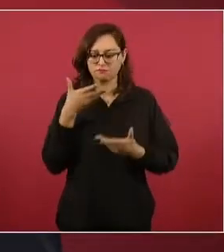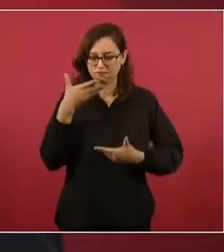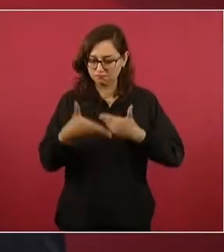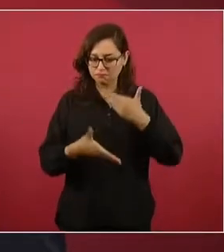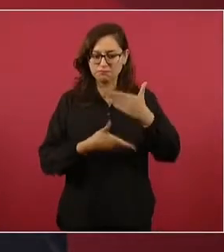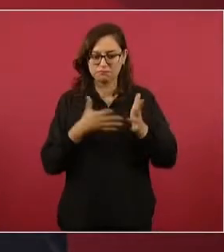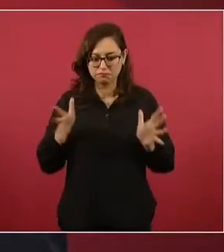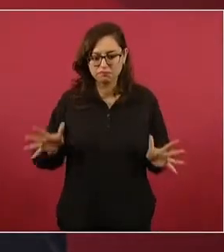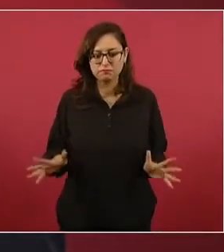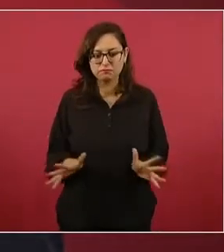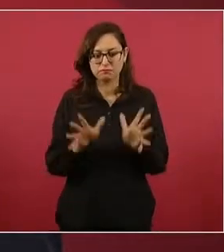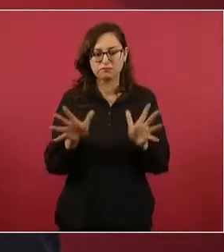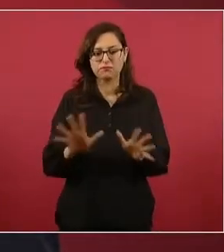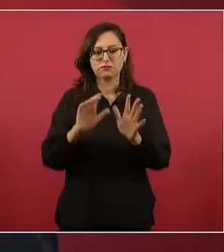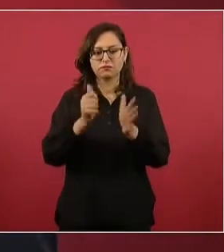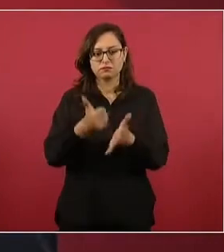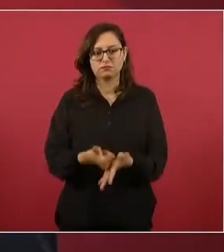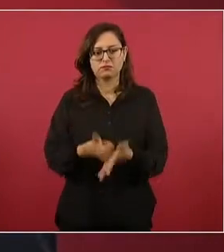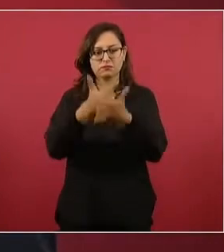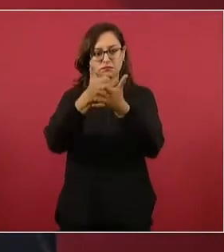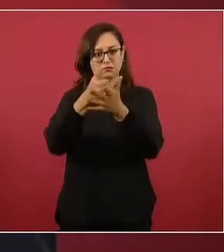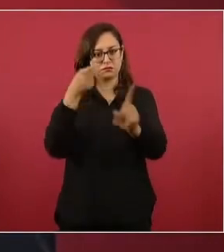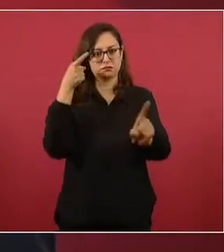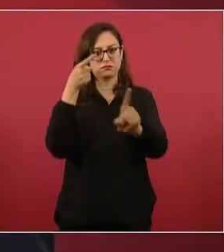ayudemos a construir la paz